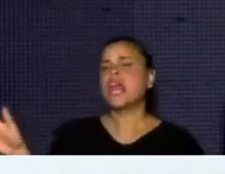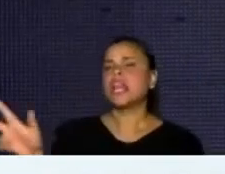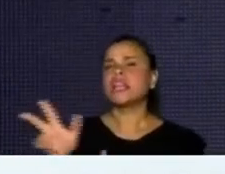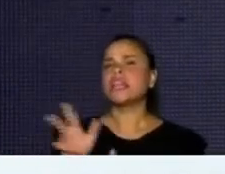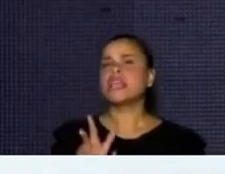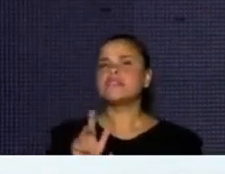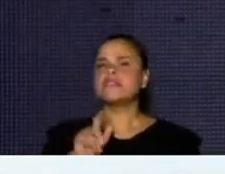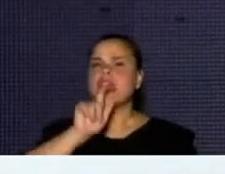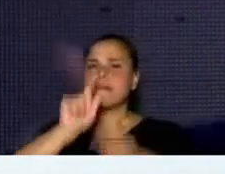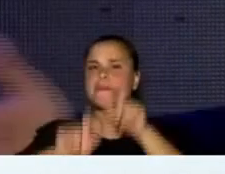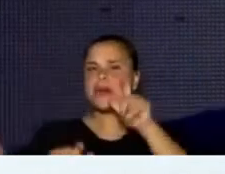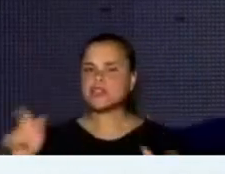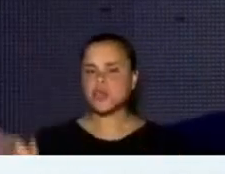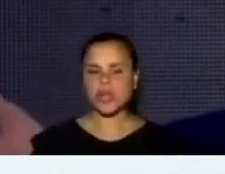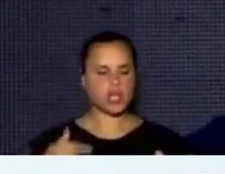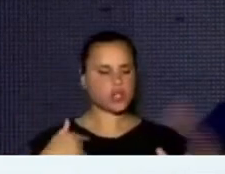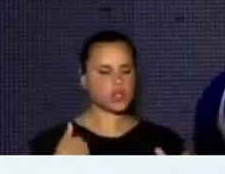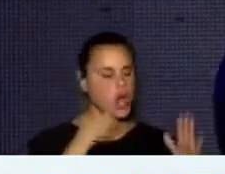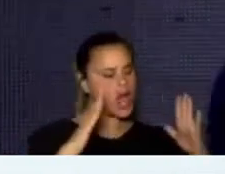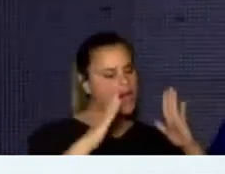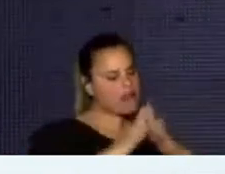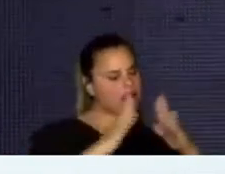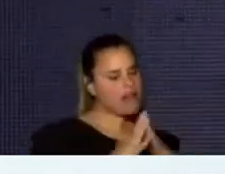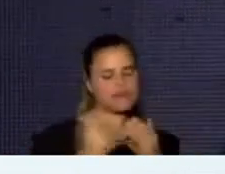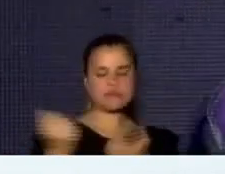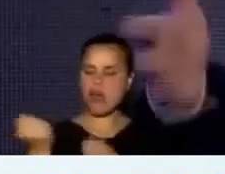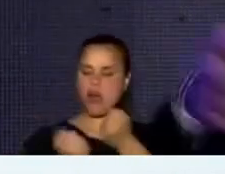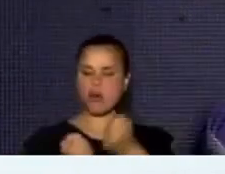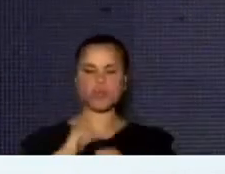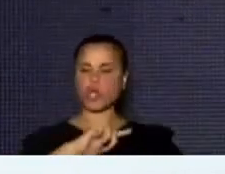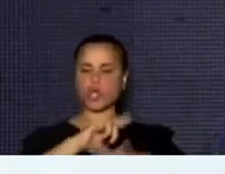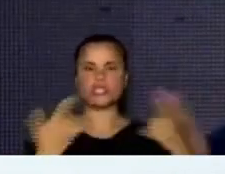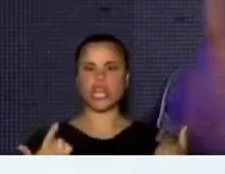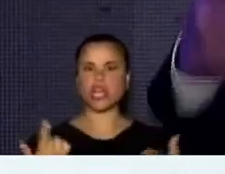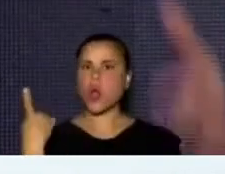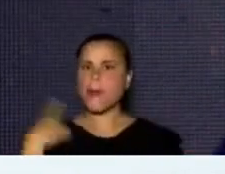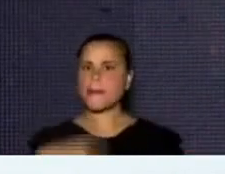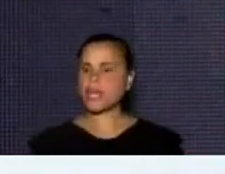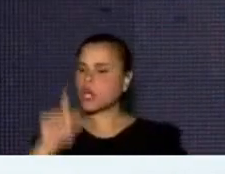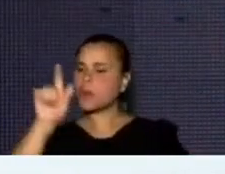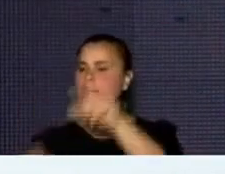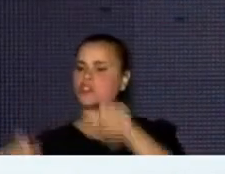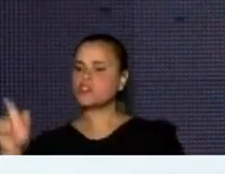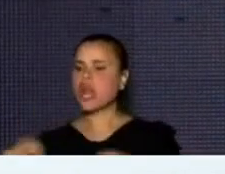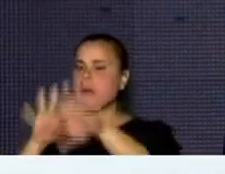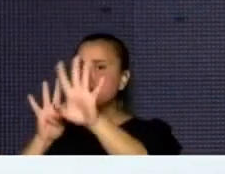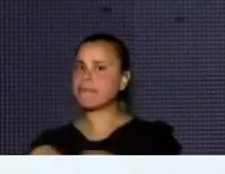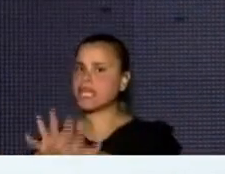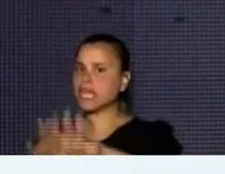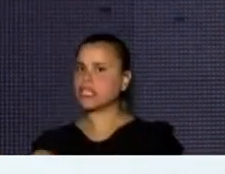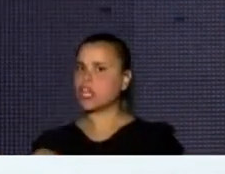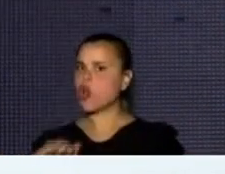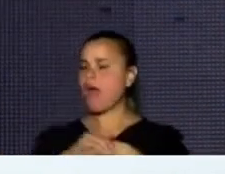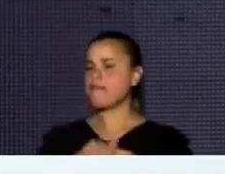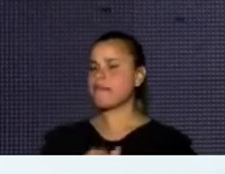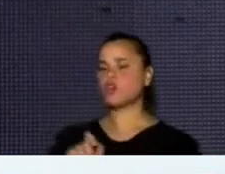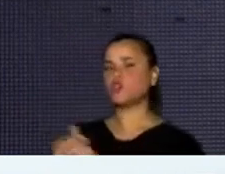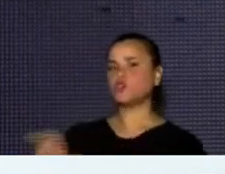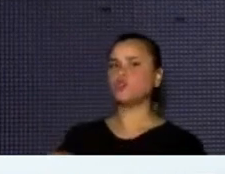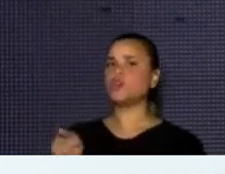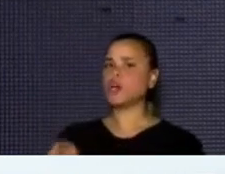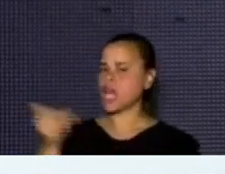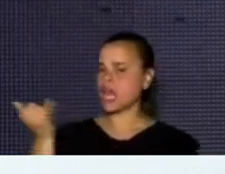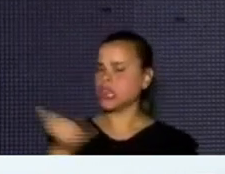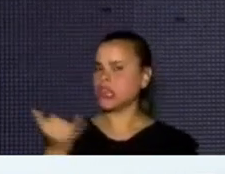un insensible, un tipo que no. La verdad que es un descorazonado, evidentemente, esta persona que quiere ser gobernador